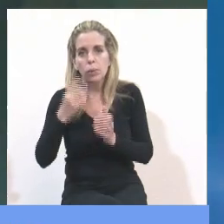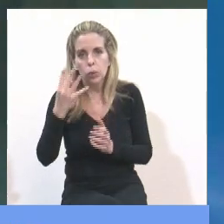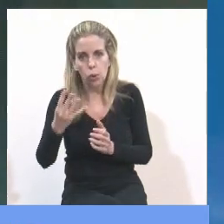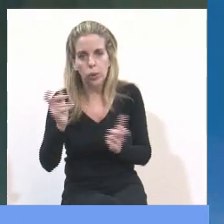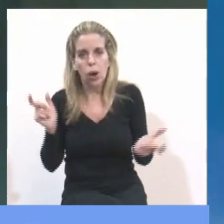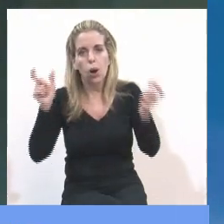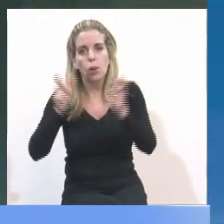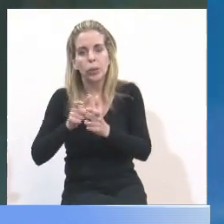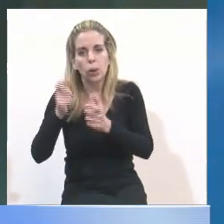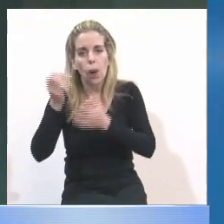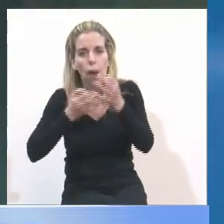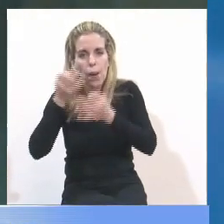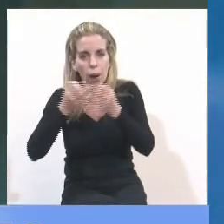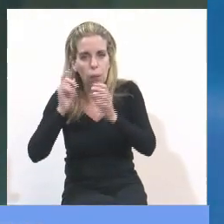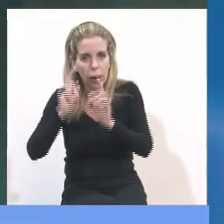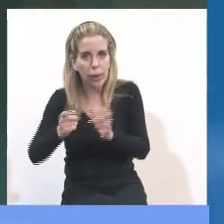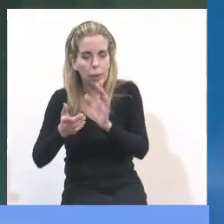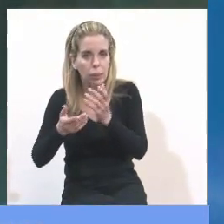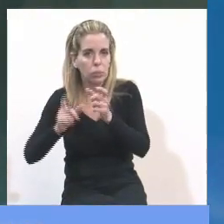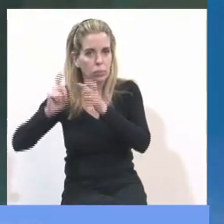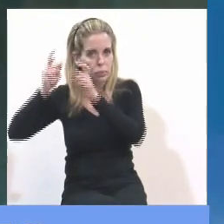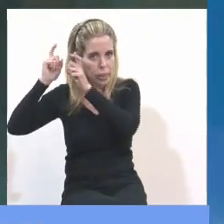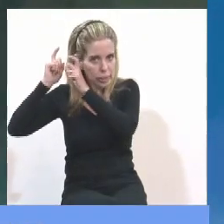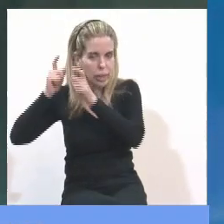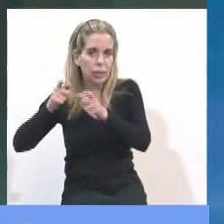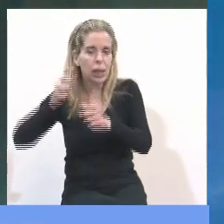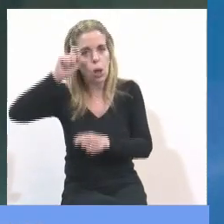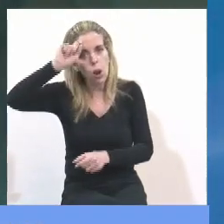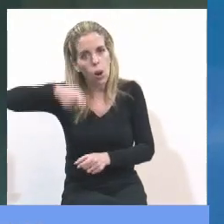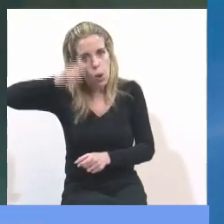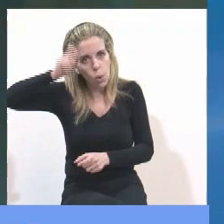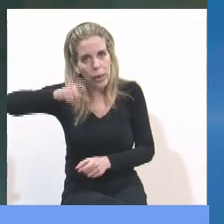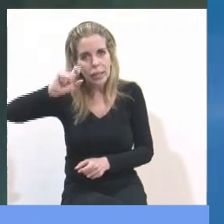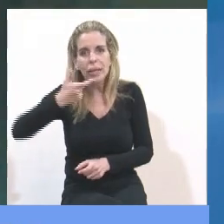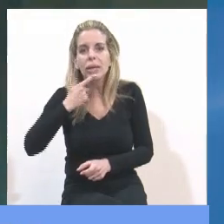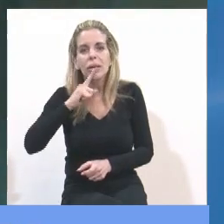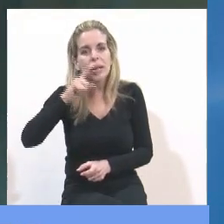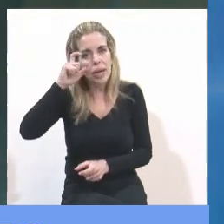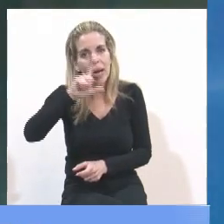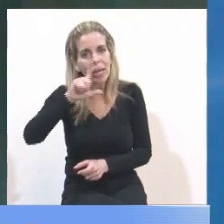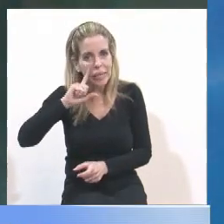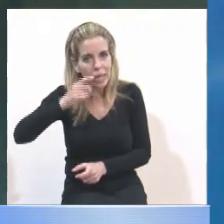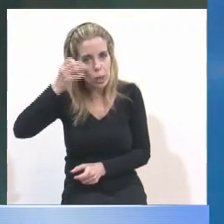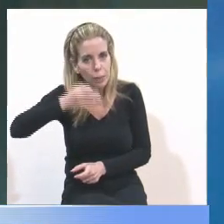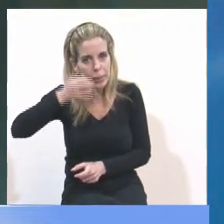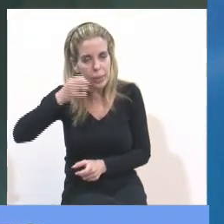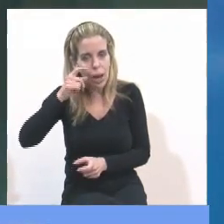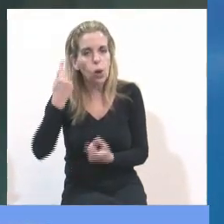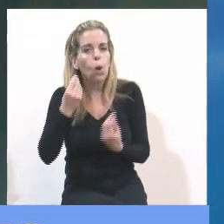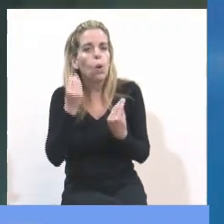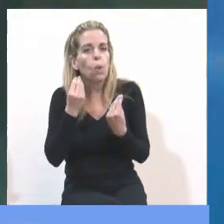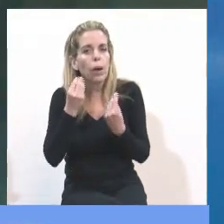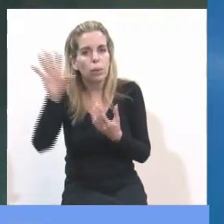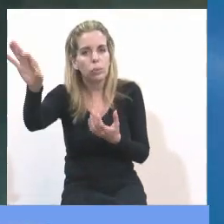que la comisión ha evaluado además los antecedentes profesionales y académicos del magistrado Germán Andrés Castelli, en particular la